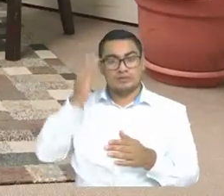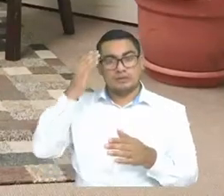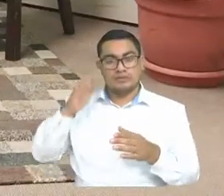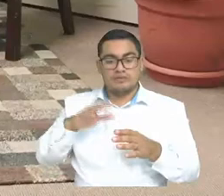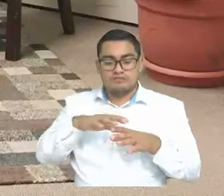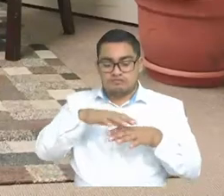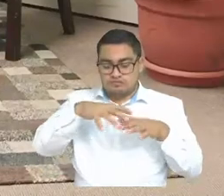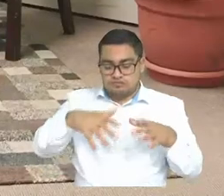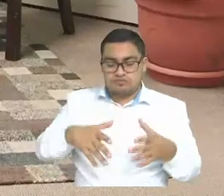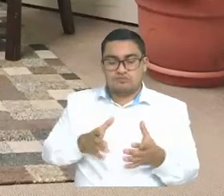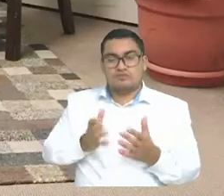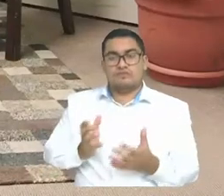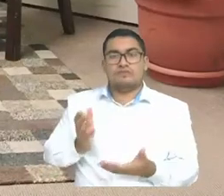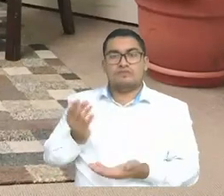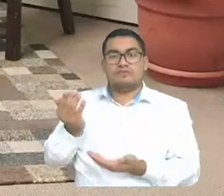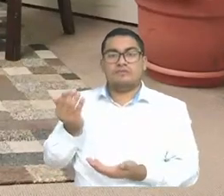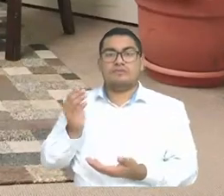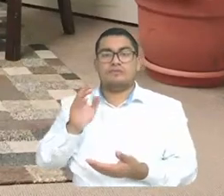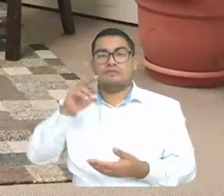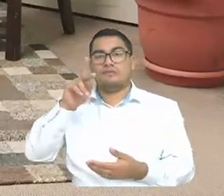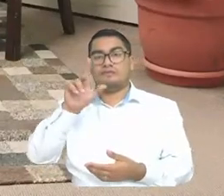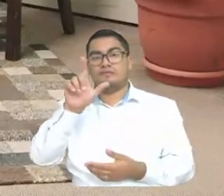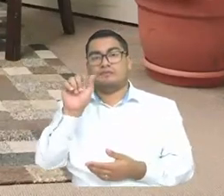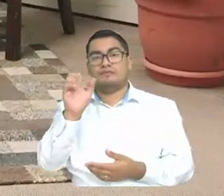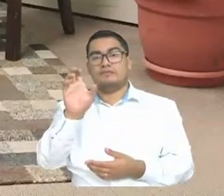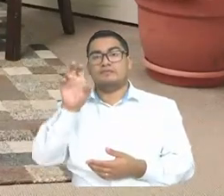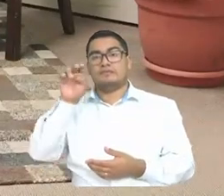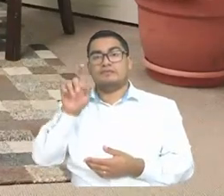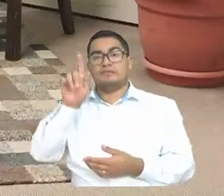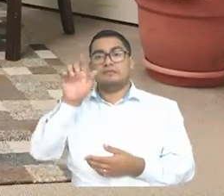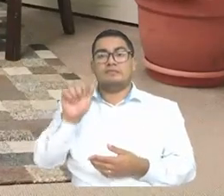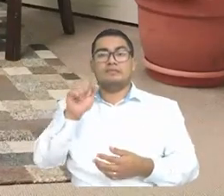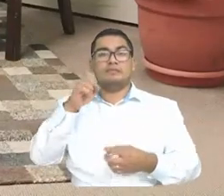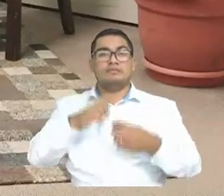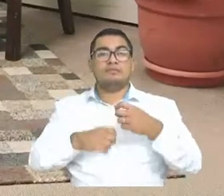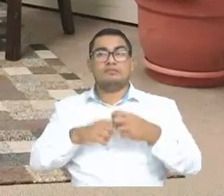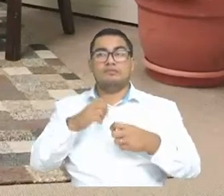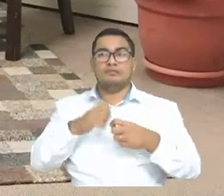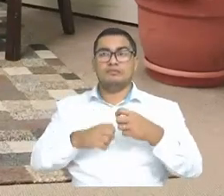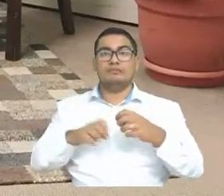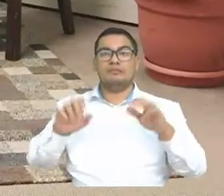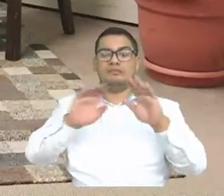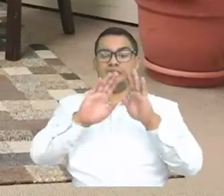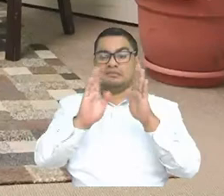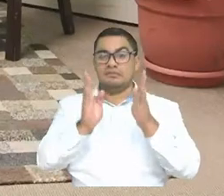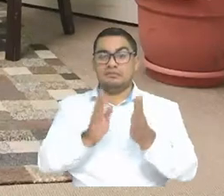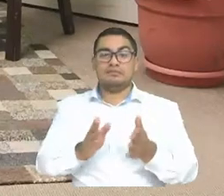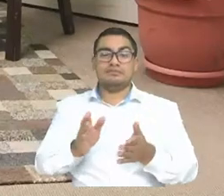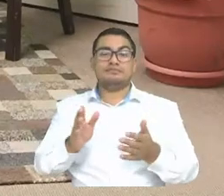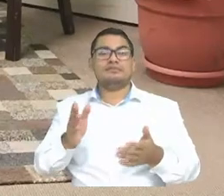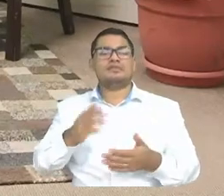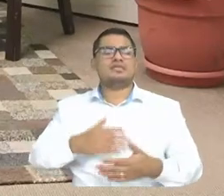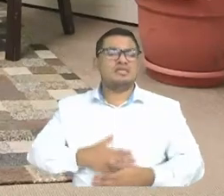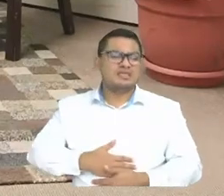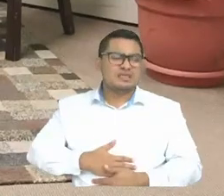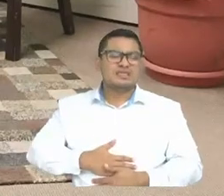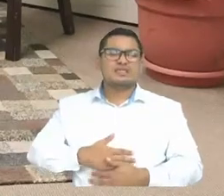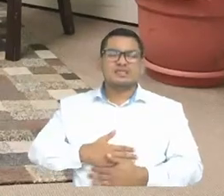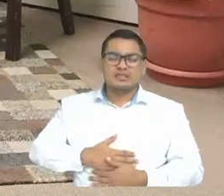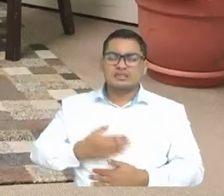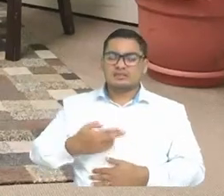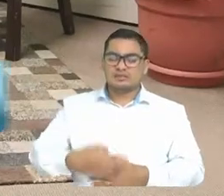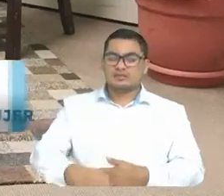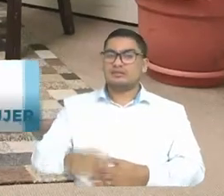pueda, ¿verdad?, continuar, o porque la mujer está que le está causando muchas molestias a la mujer, por ejemplo, ¿verdad?, sangrados